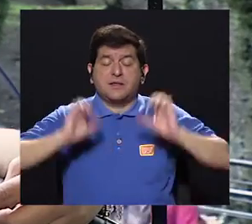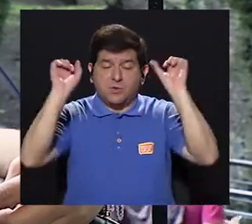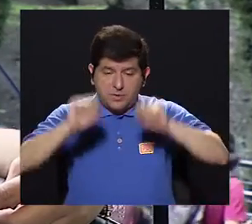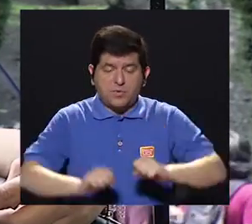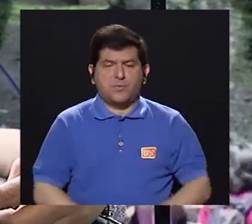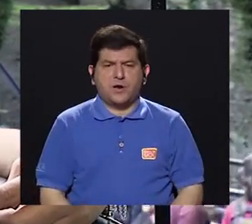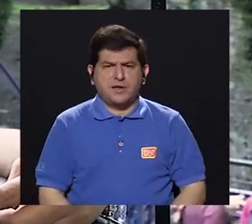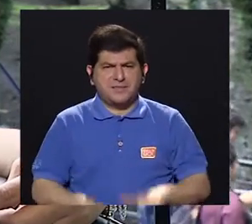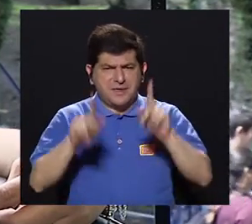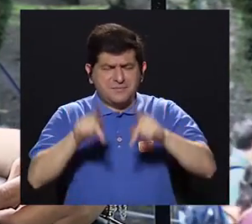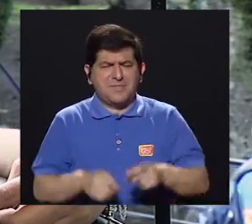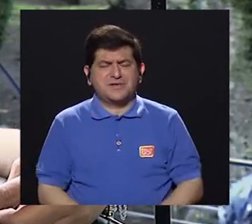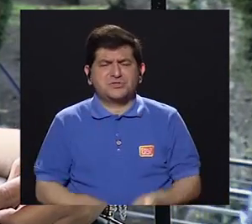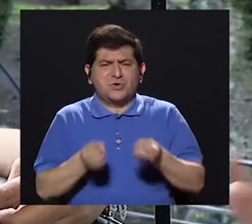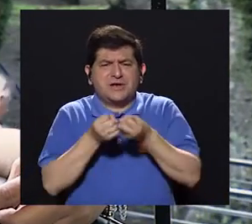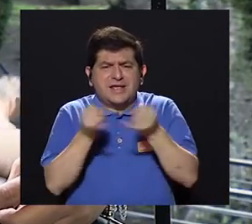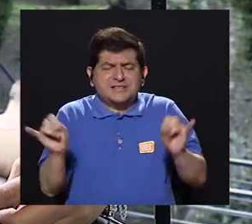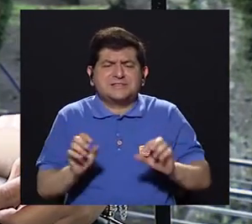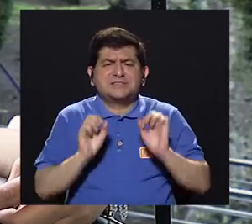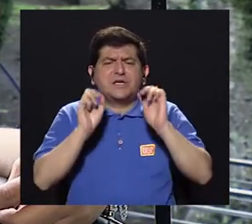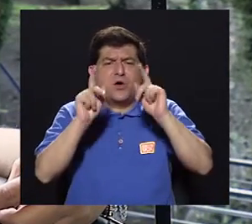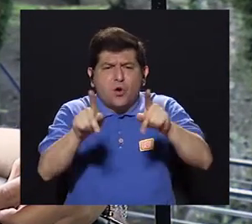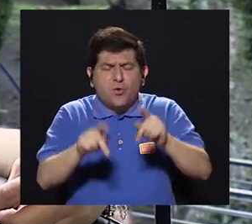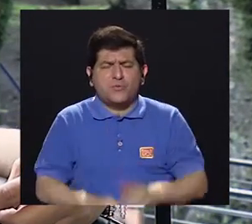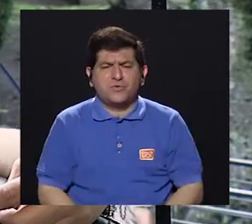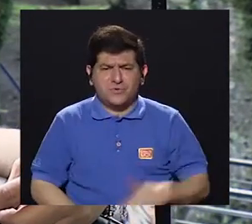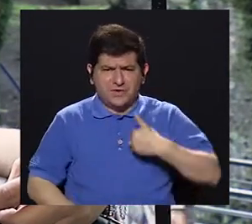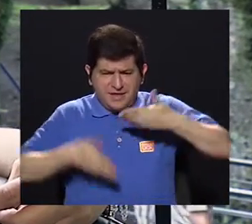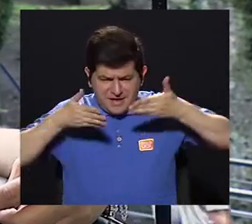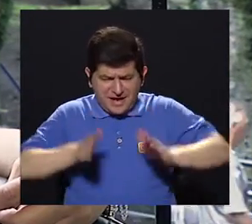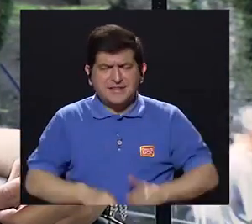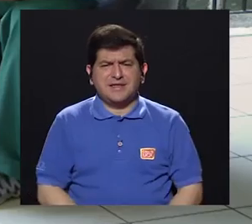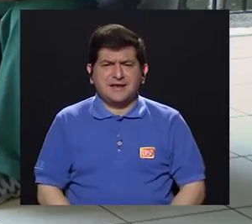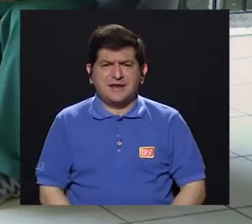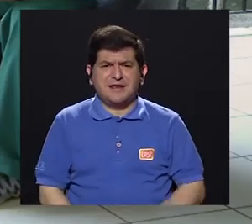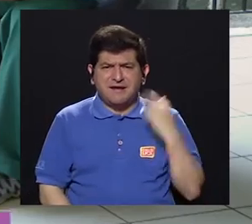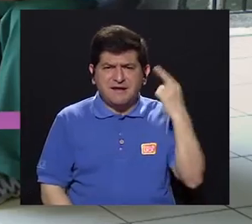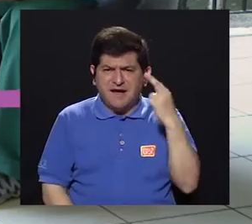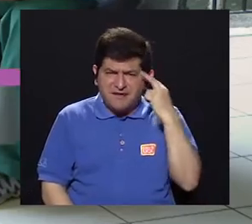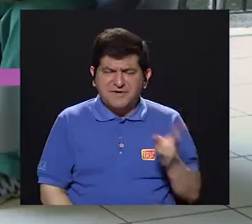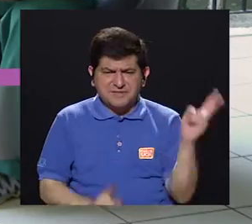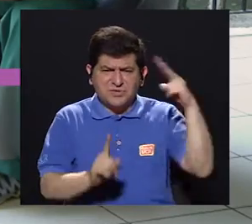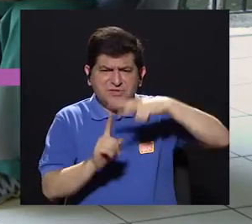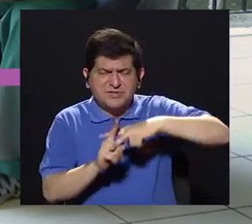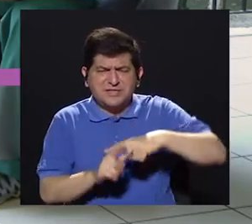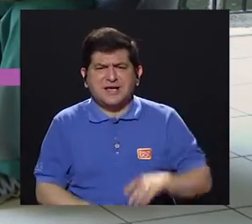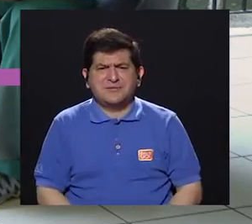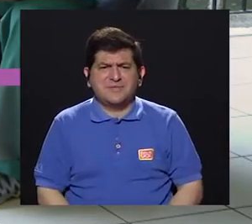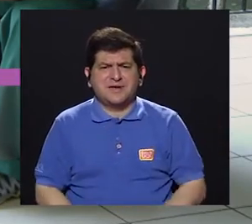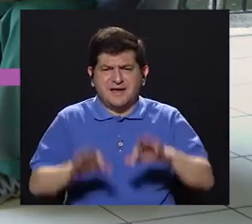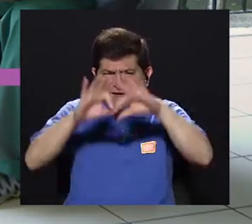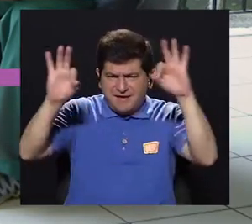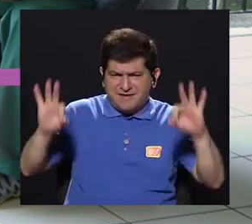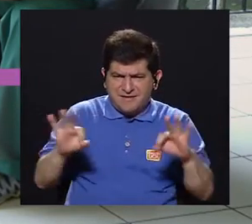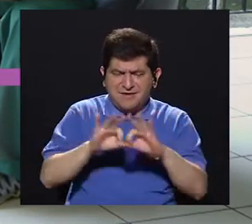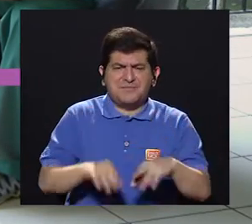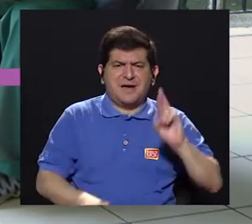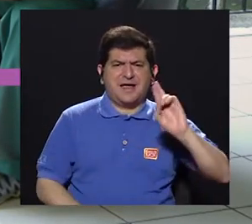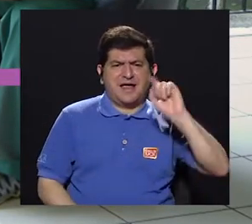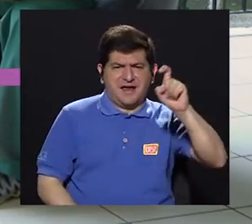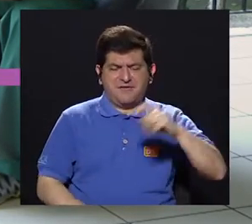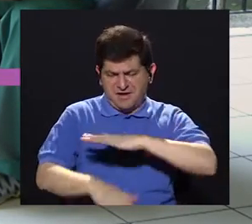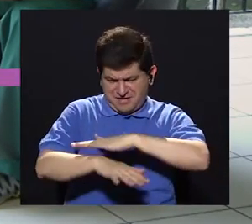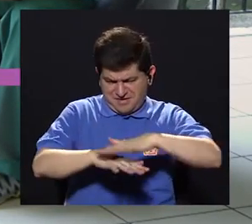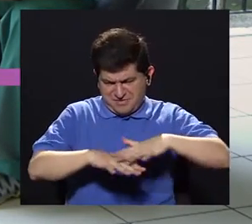Nadie va a quedar estéril por una placa de una mano, ¿verdad? Siempre uno tiene la previsión de preguntar si es una mujer, ¿verdad?